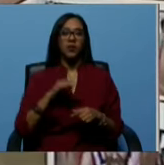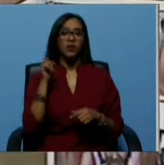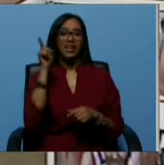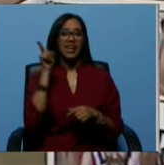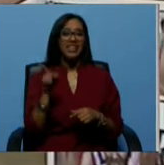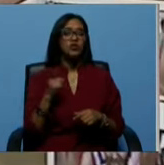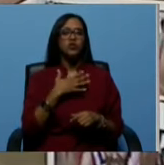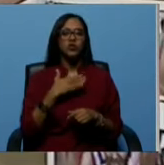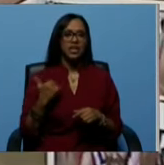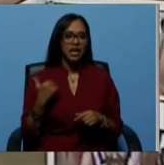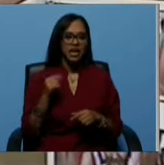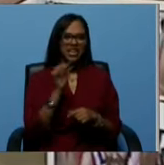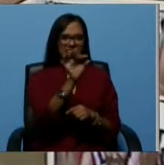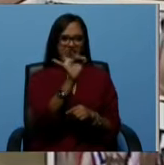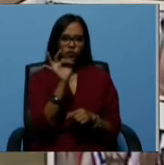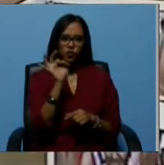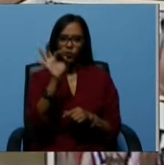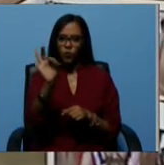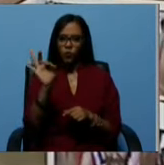de manera circunstancial.